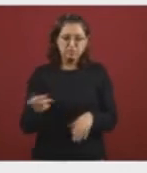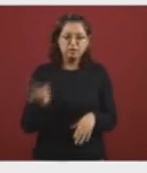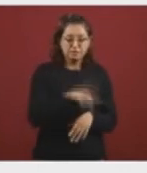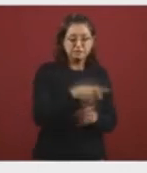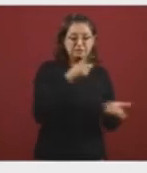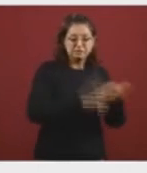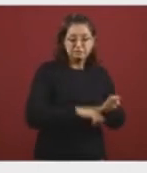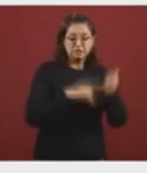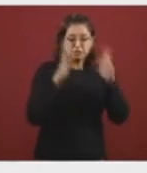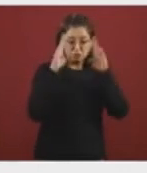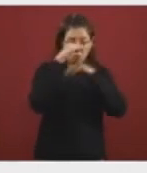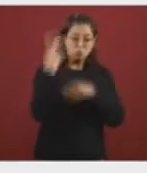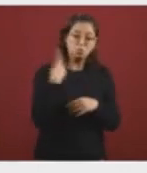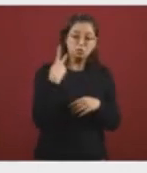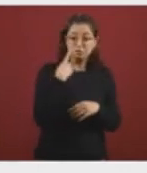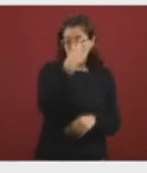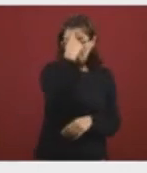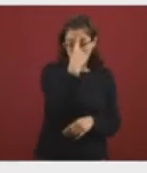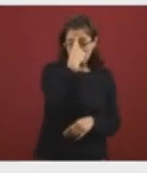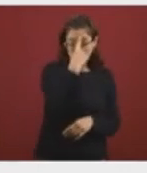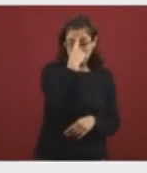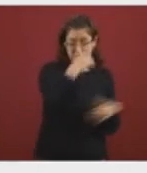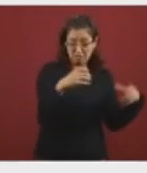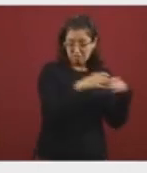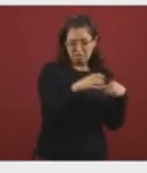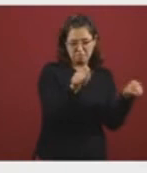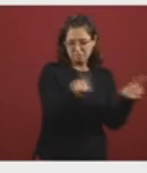tienen esa mentalidad